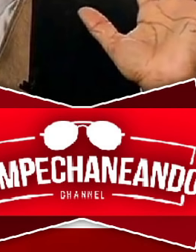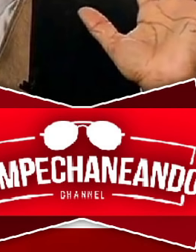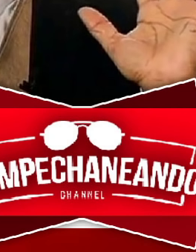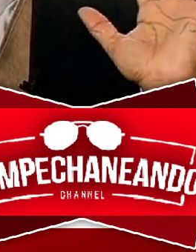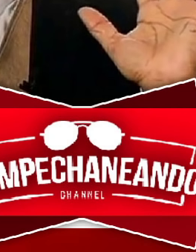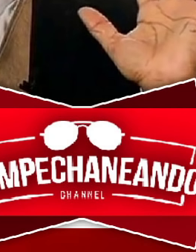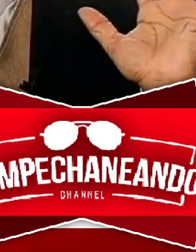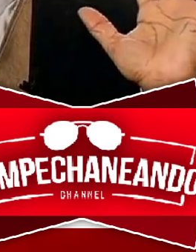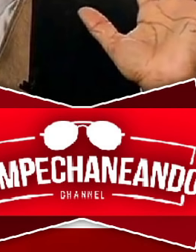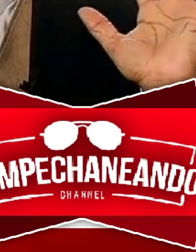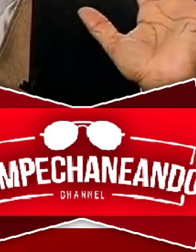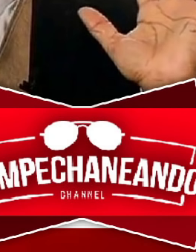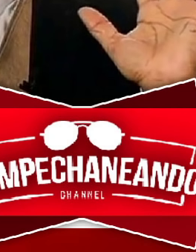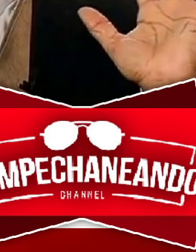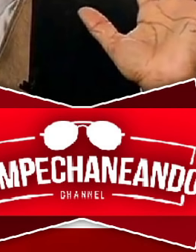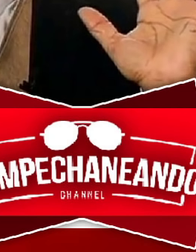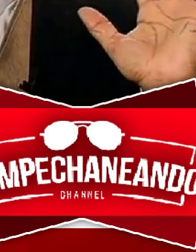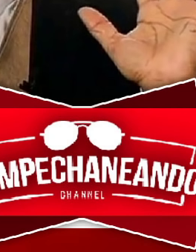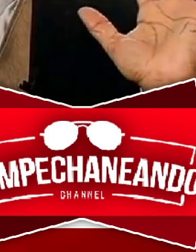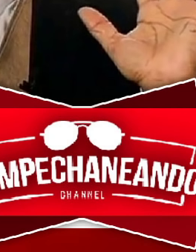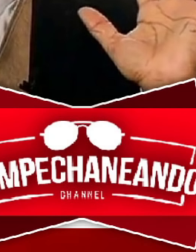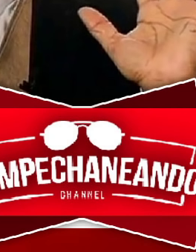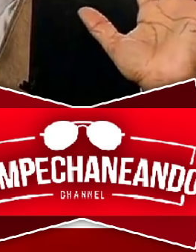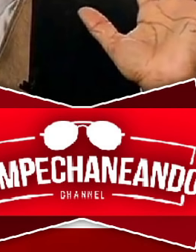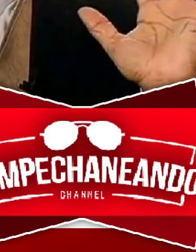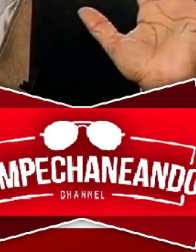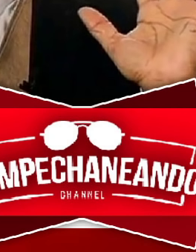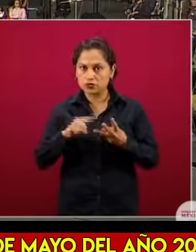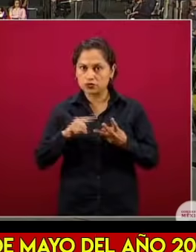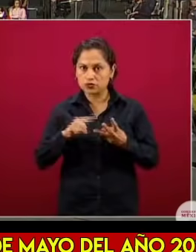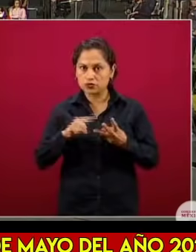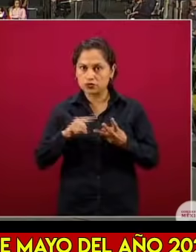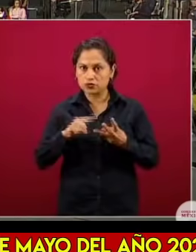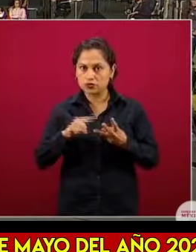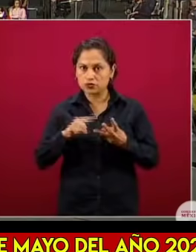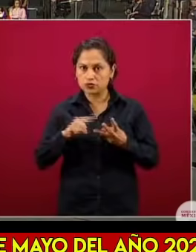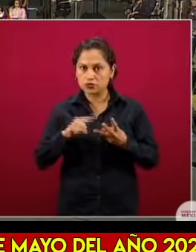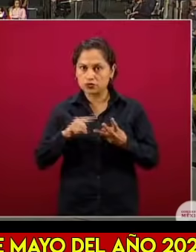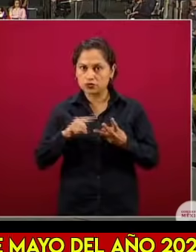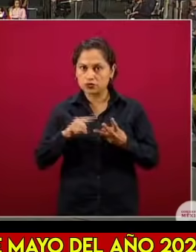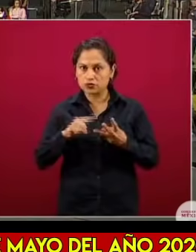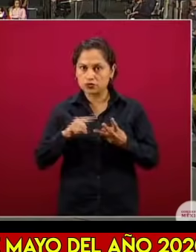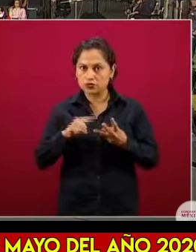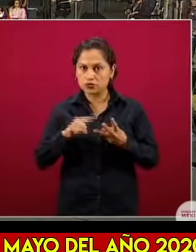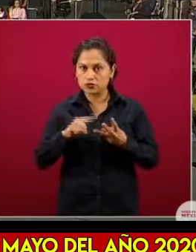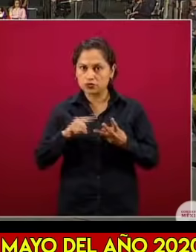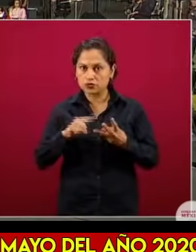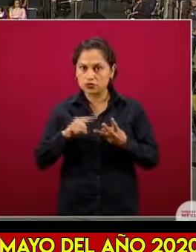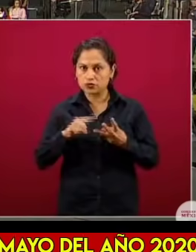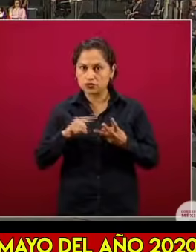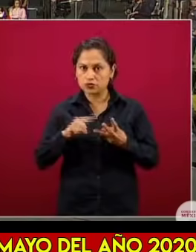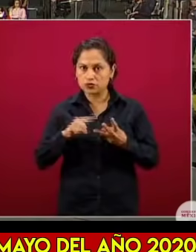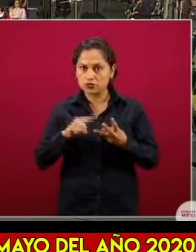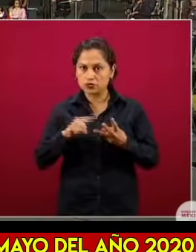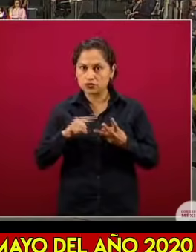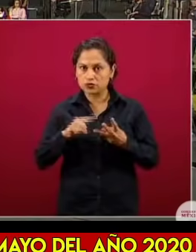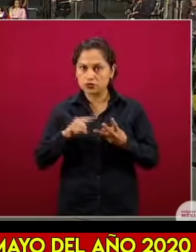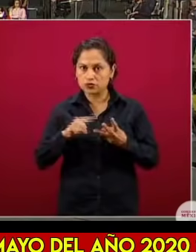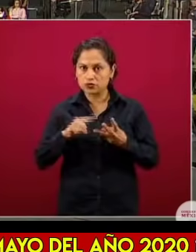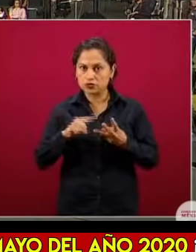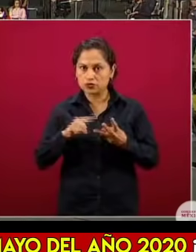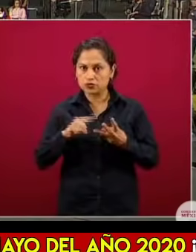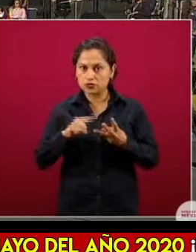'new york times' una publicación que intentaba dejar mal al doctor hugo lópez gatell lo curioso del caso y ahorita voy a demostrarles